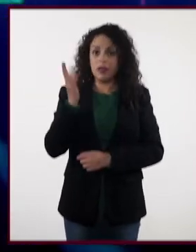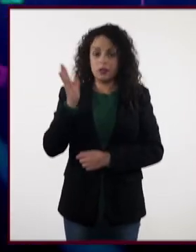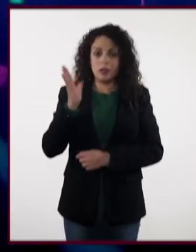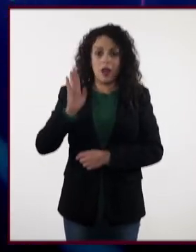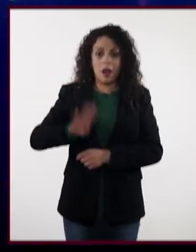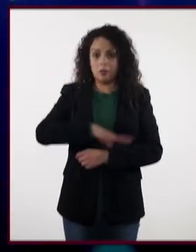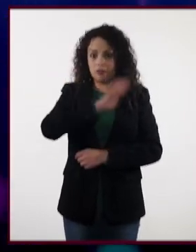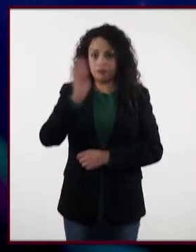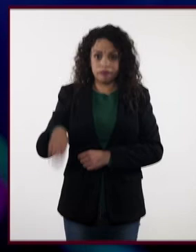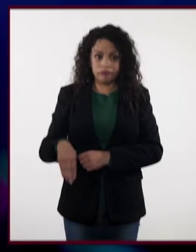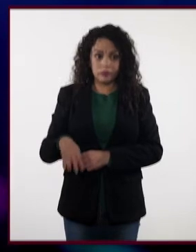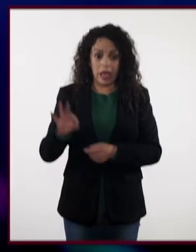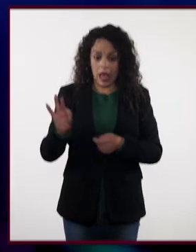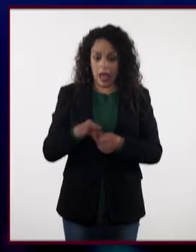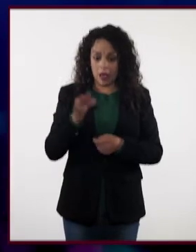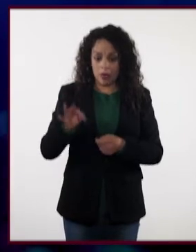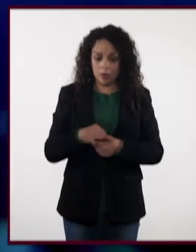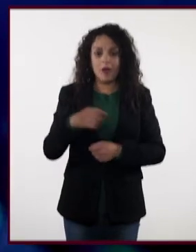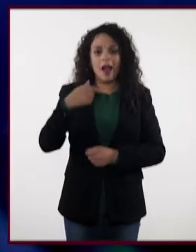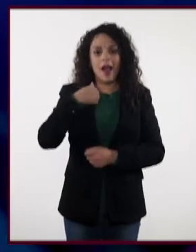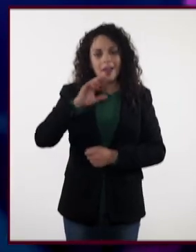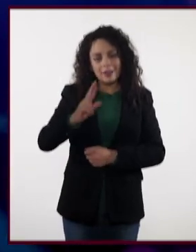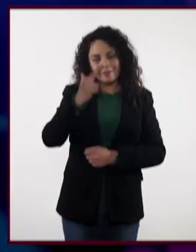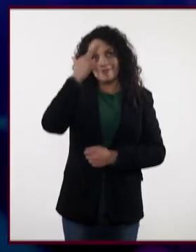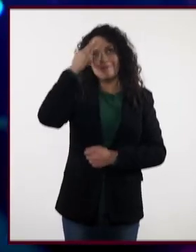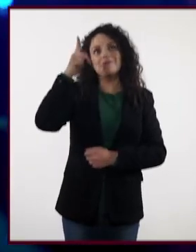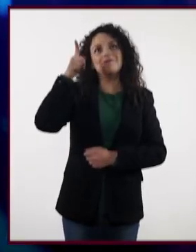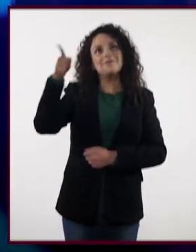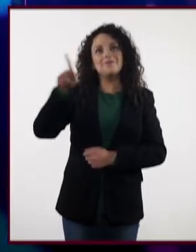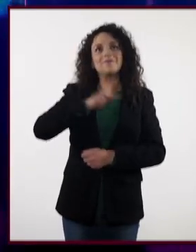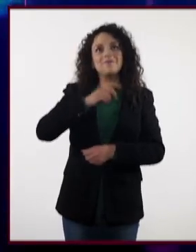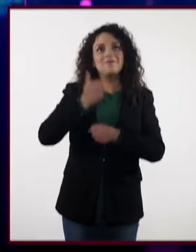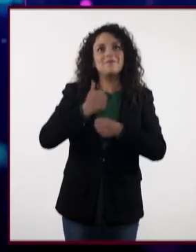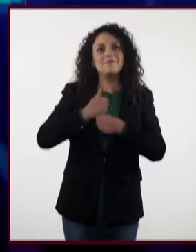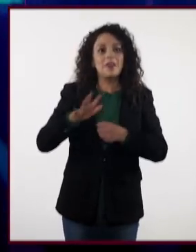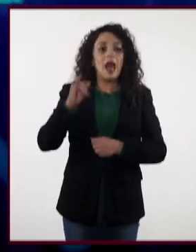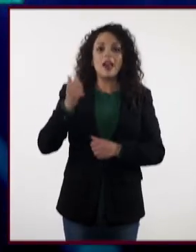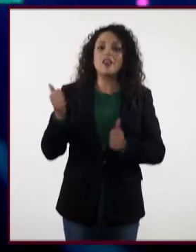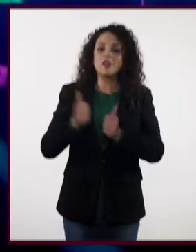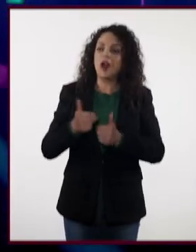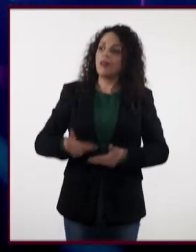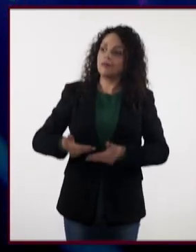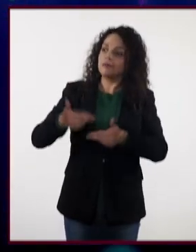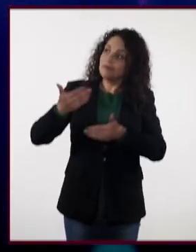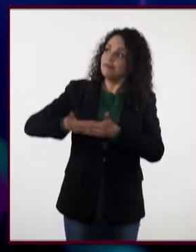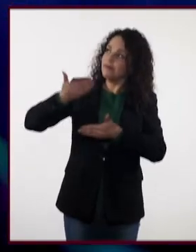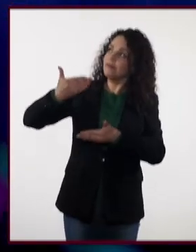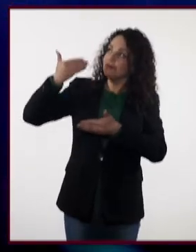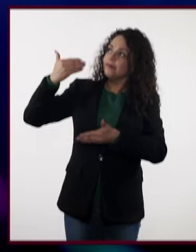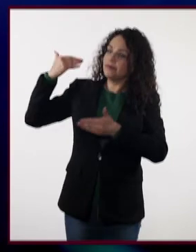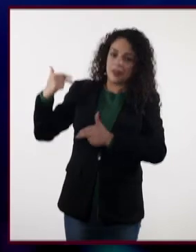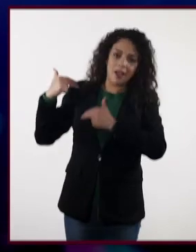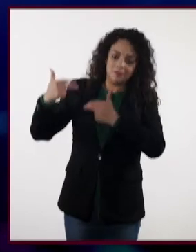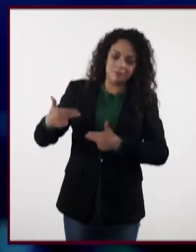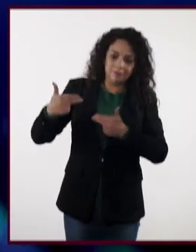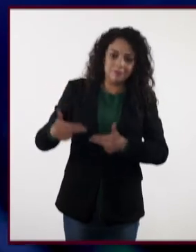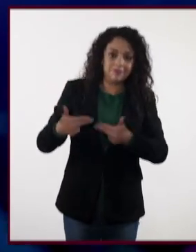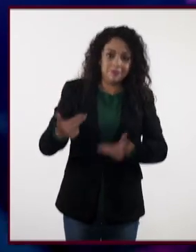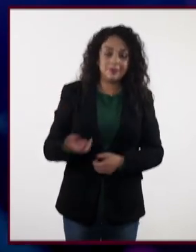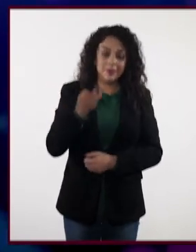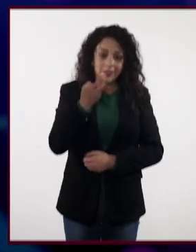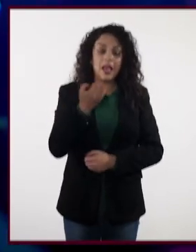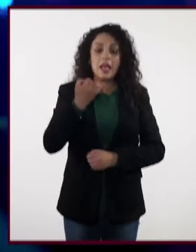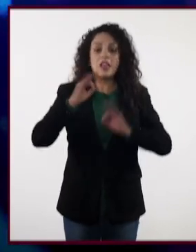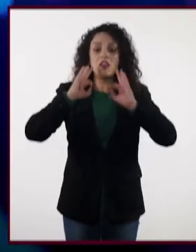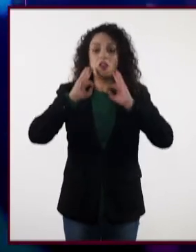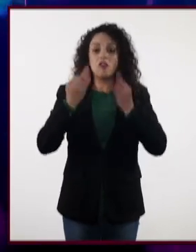bordado específicamente me permite conectar con ellas y con todas mis ancestras, ¿no? Y también de otra manera me parece que es como